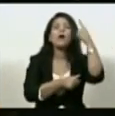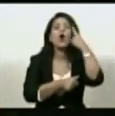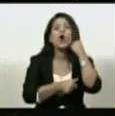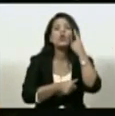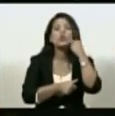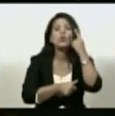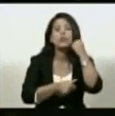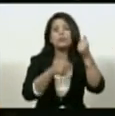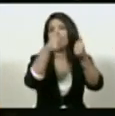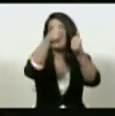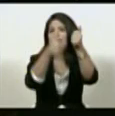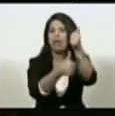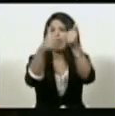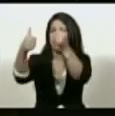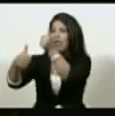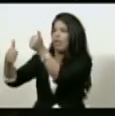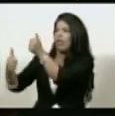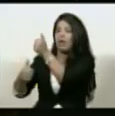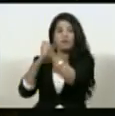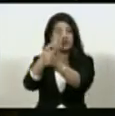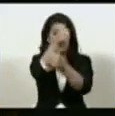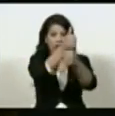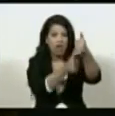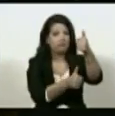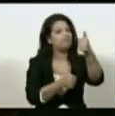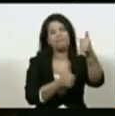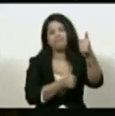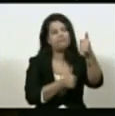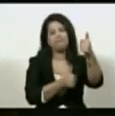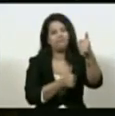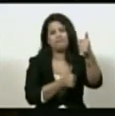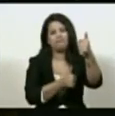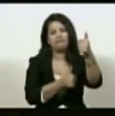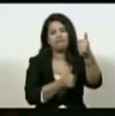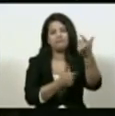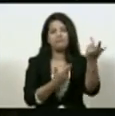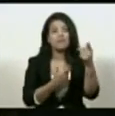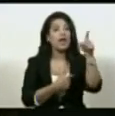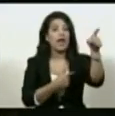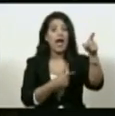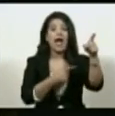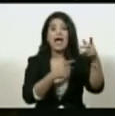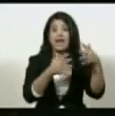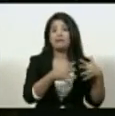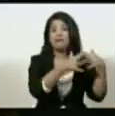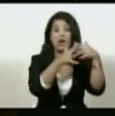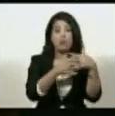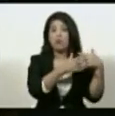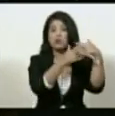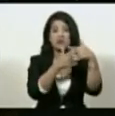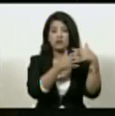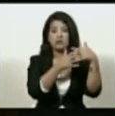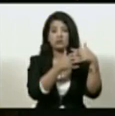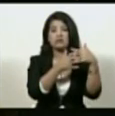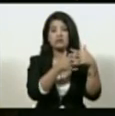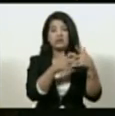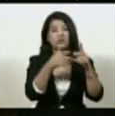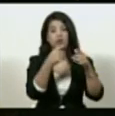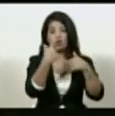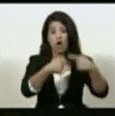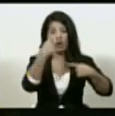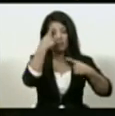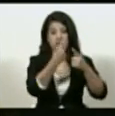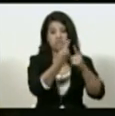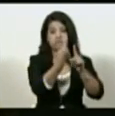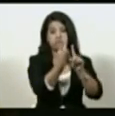habituado. El foso que el gobierno de Estados Unidos está cavando en sus relaciones con Venezuela dificulta